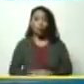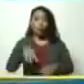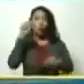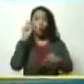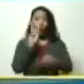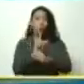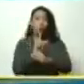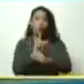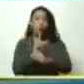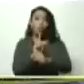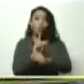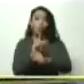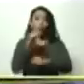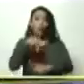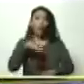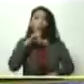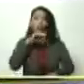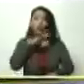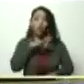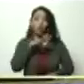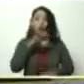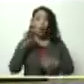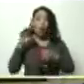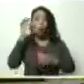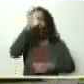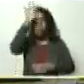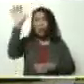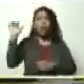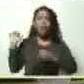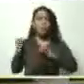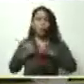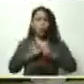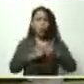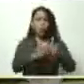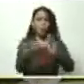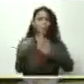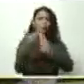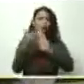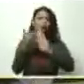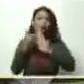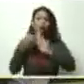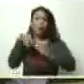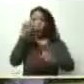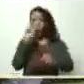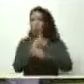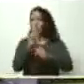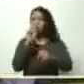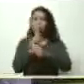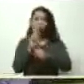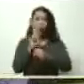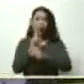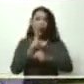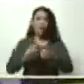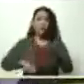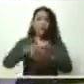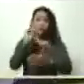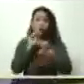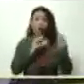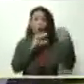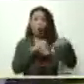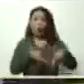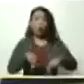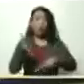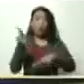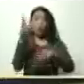en la historia de los países perseguidos y sancionados es algo único que se haya firmado un acuerdo de estas